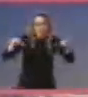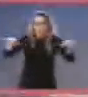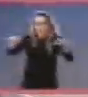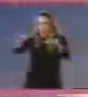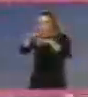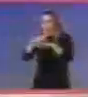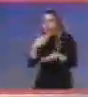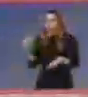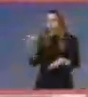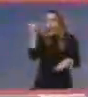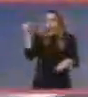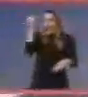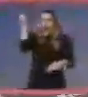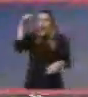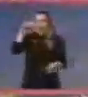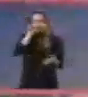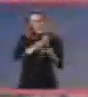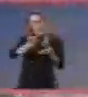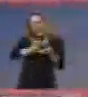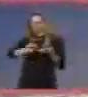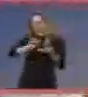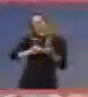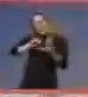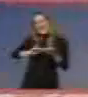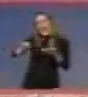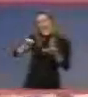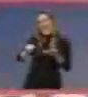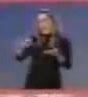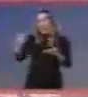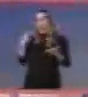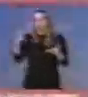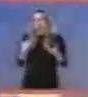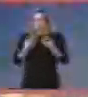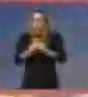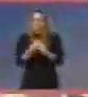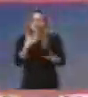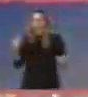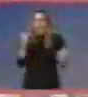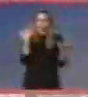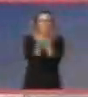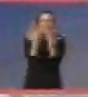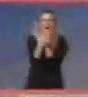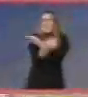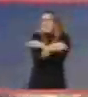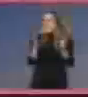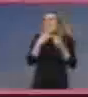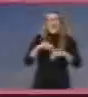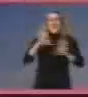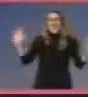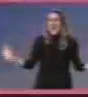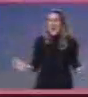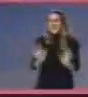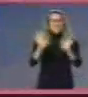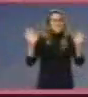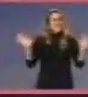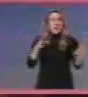Que ap y misr cam De mano la Mea perfecta por